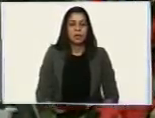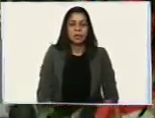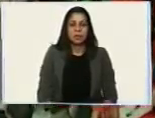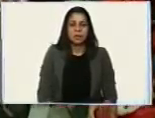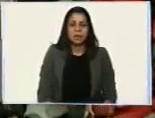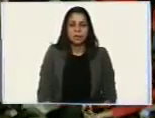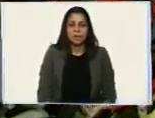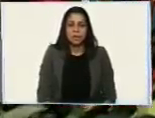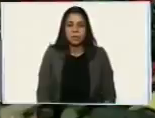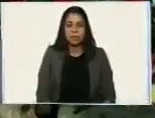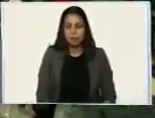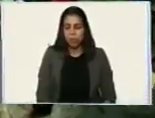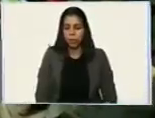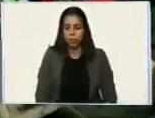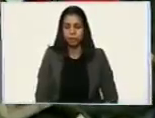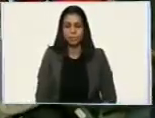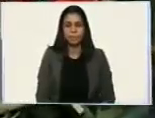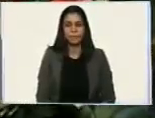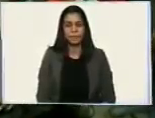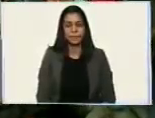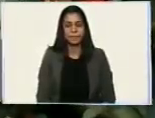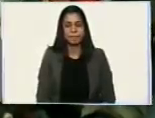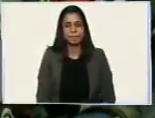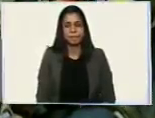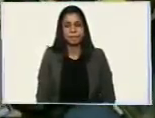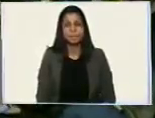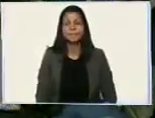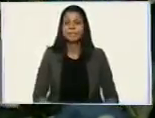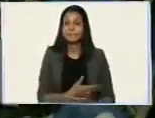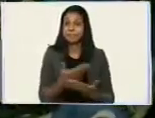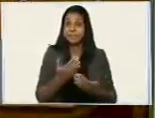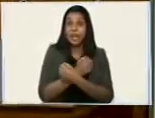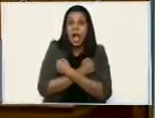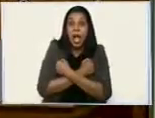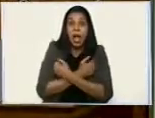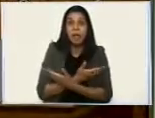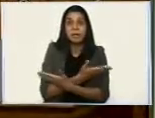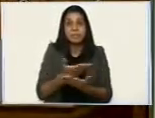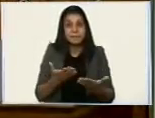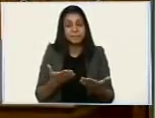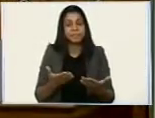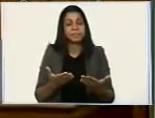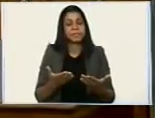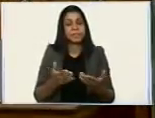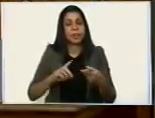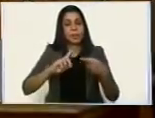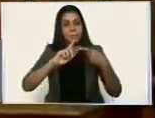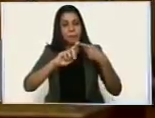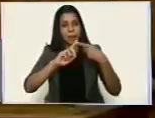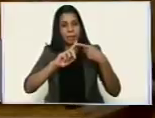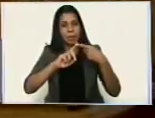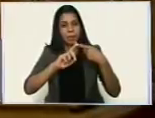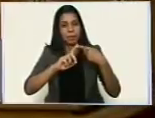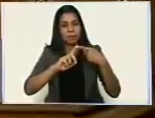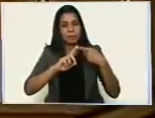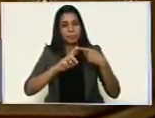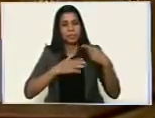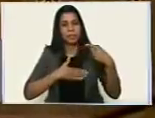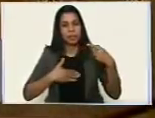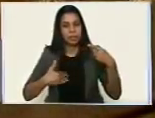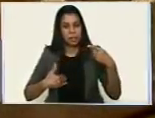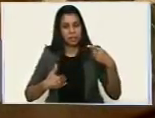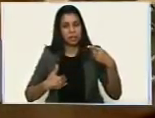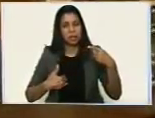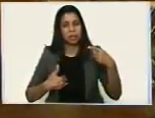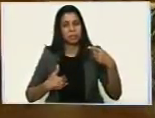presidente del Banco Central de Venezuela. En este momento le dan derecho de palabra al constituyente Jesús Farías. Y en primer lugar, quisiera